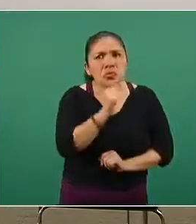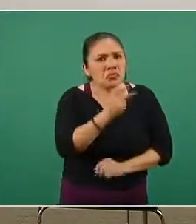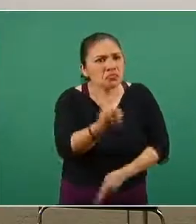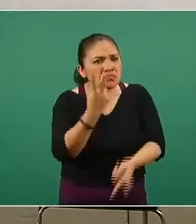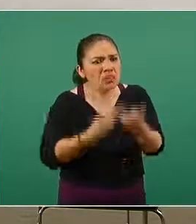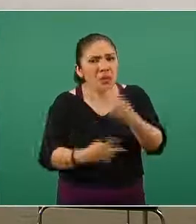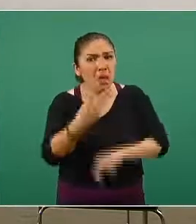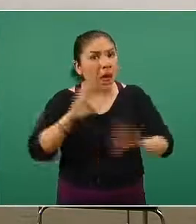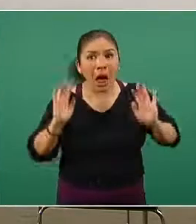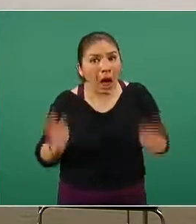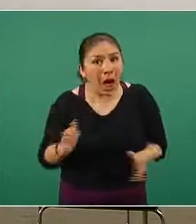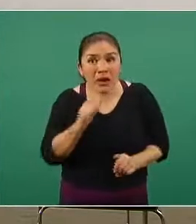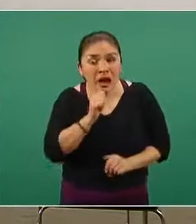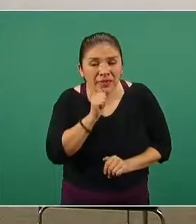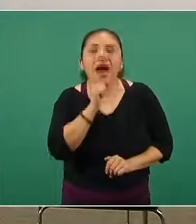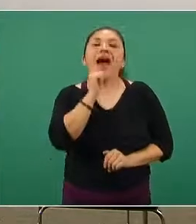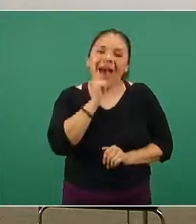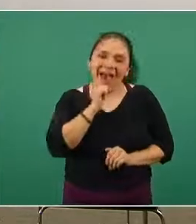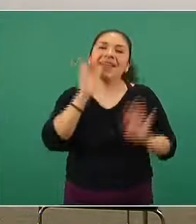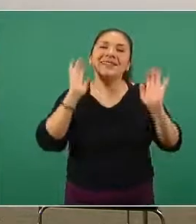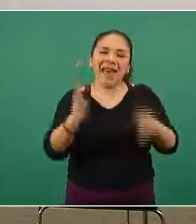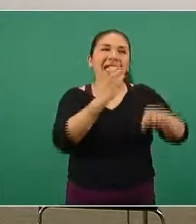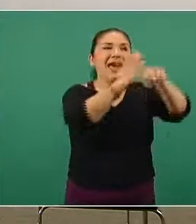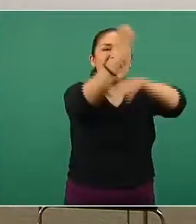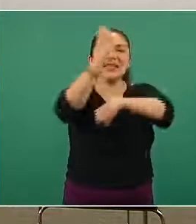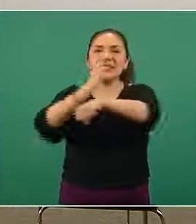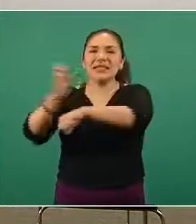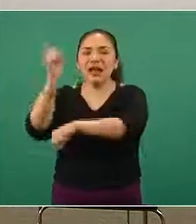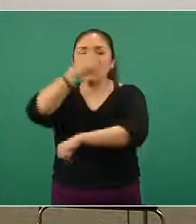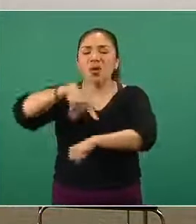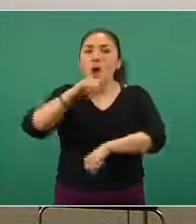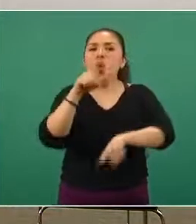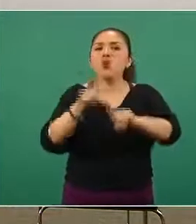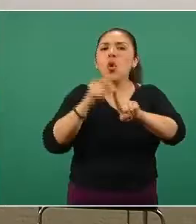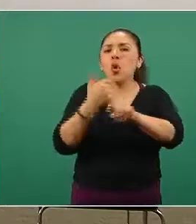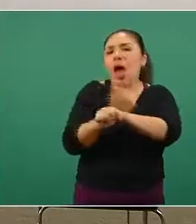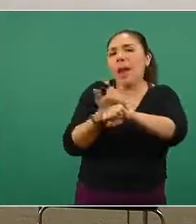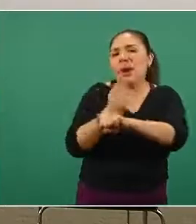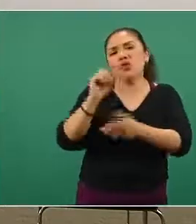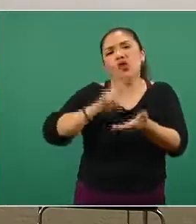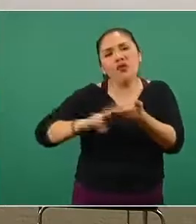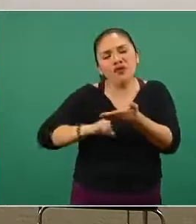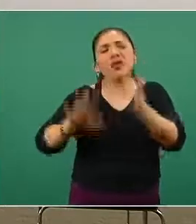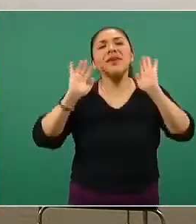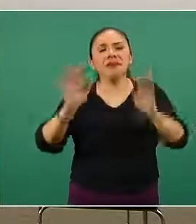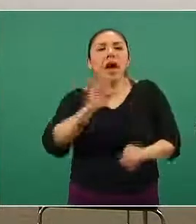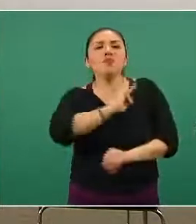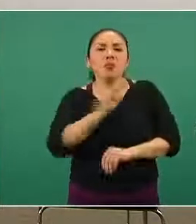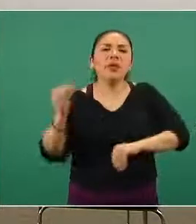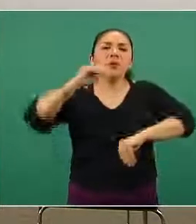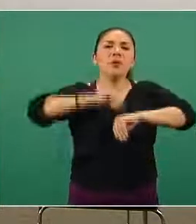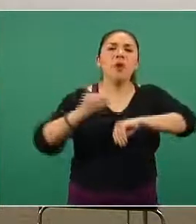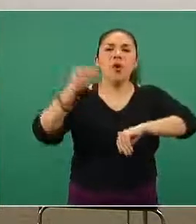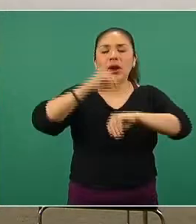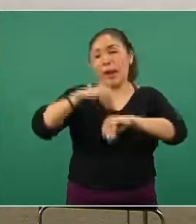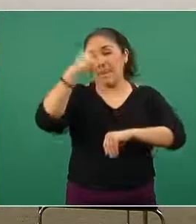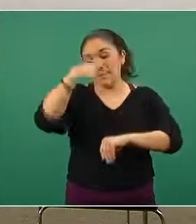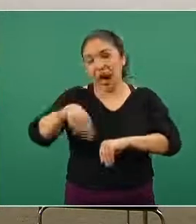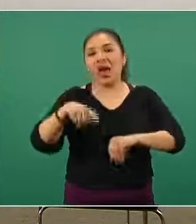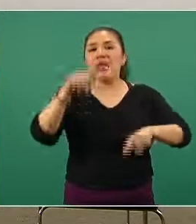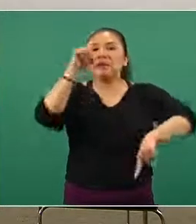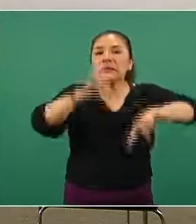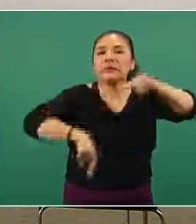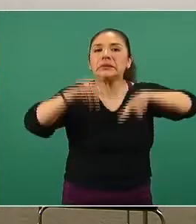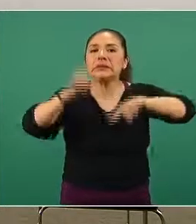desaparezca, entonces las entidades federativas que estén en amarillo y que estén en verde podrán aplicar estos lineamientos